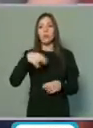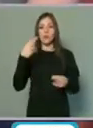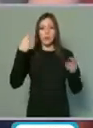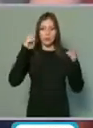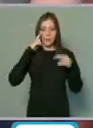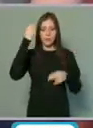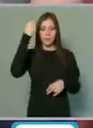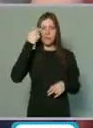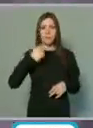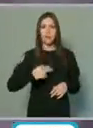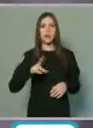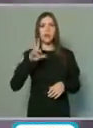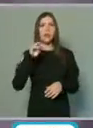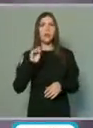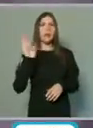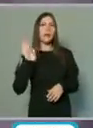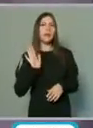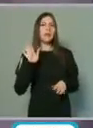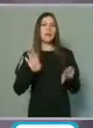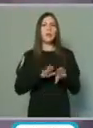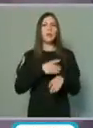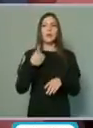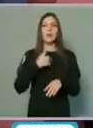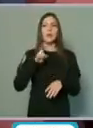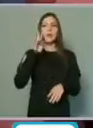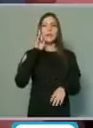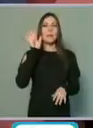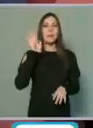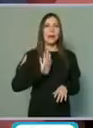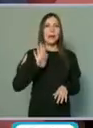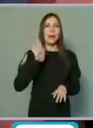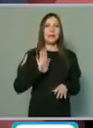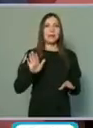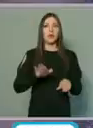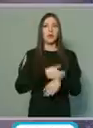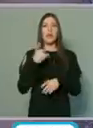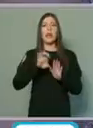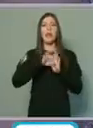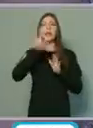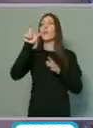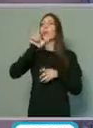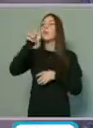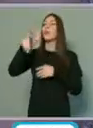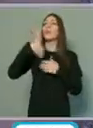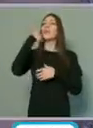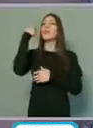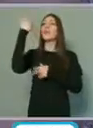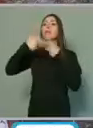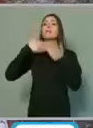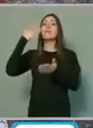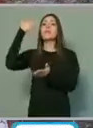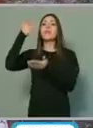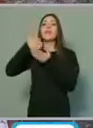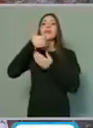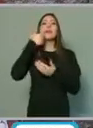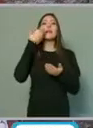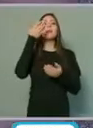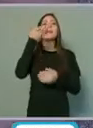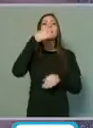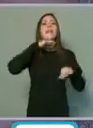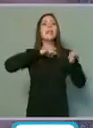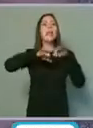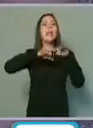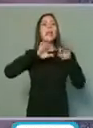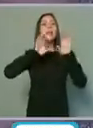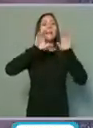como, digamos, como no tener interferencias, ¿no? Entonces, si yo llego a pedir un trabajo, necesito homologarme a las